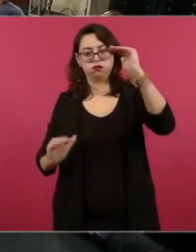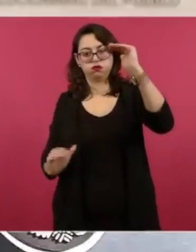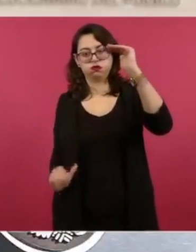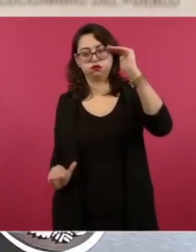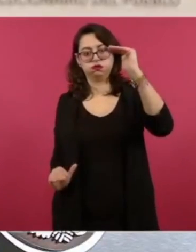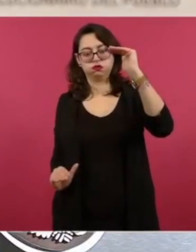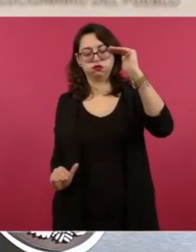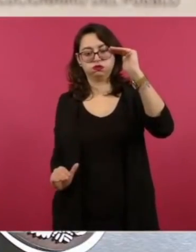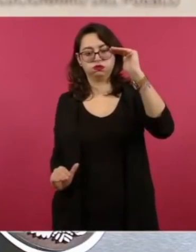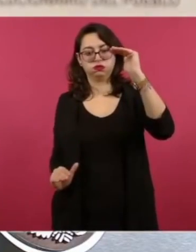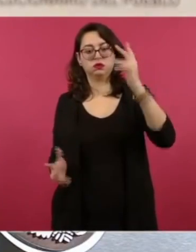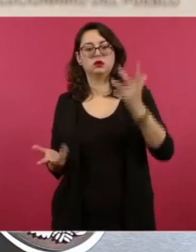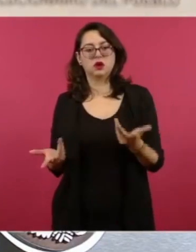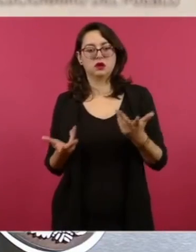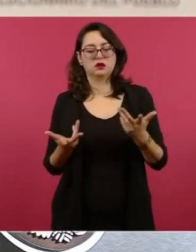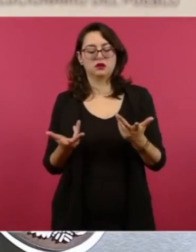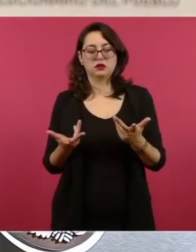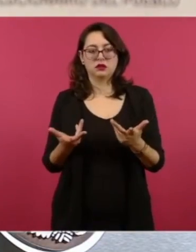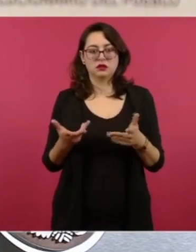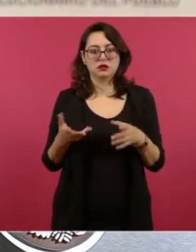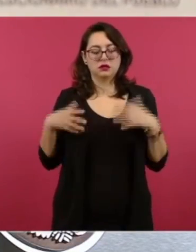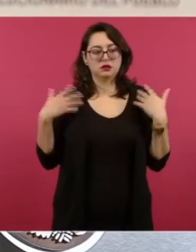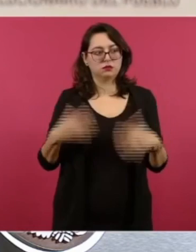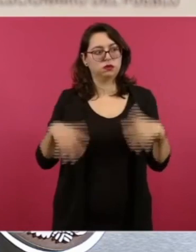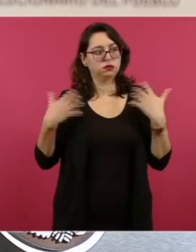Sobre todo me llamó la atención lo de Calderón,